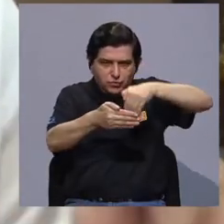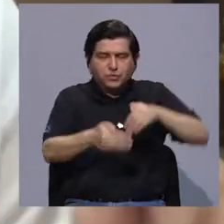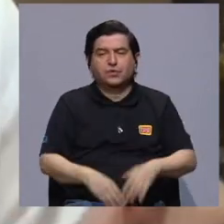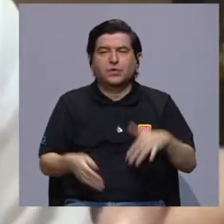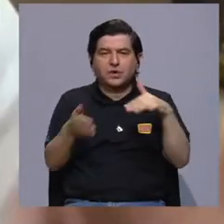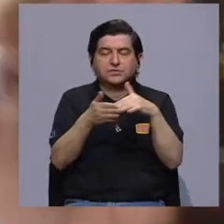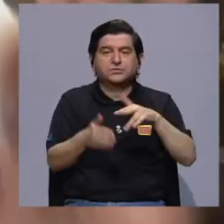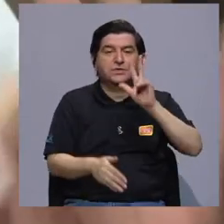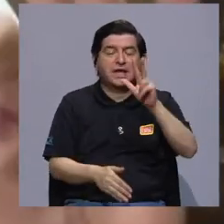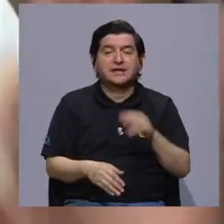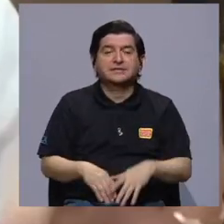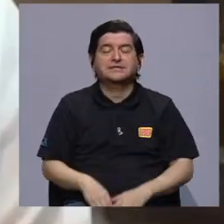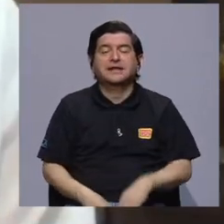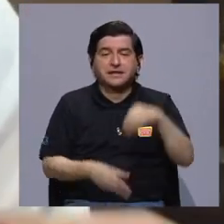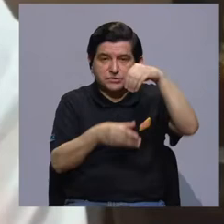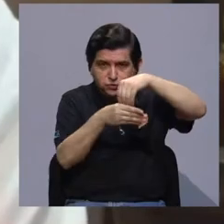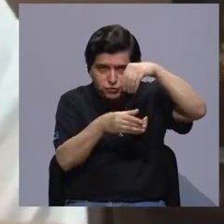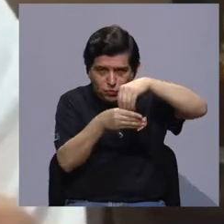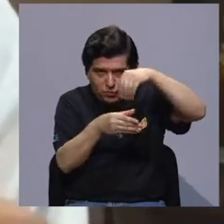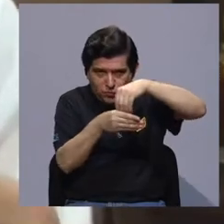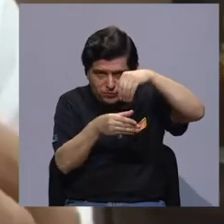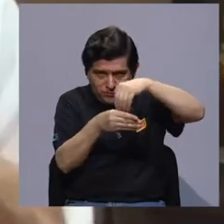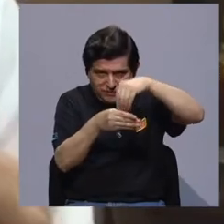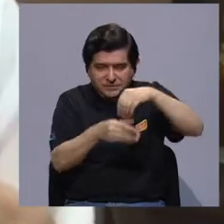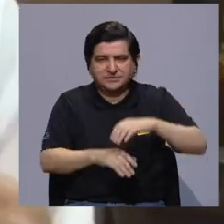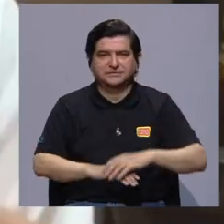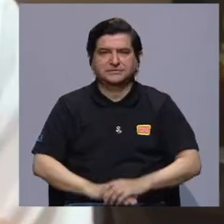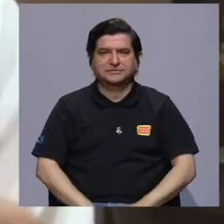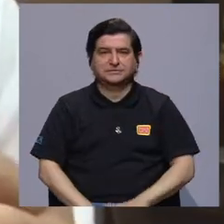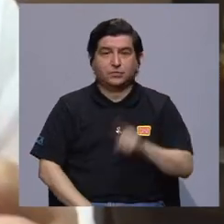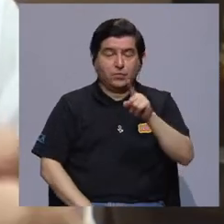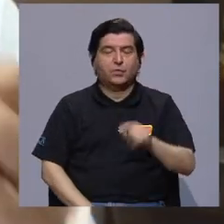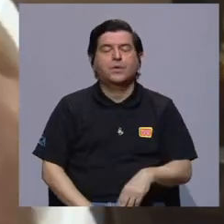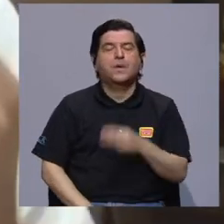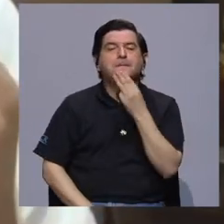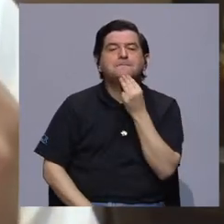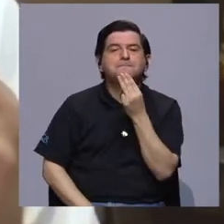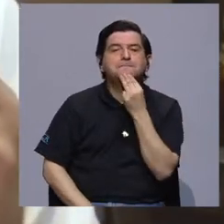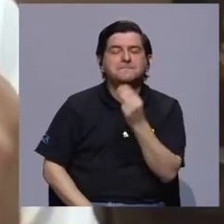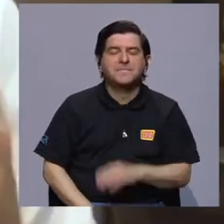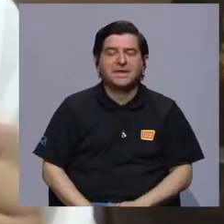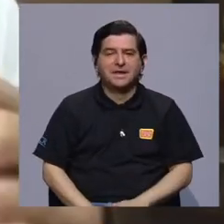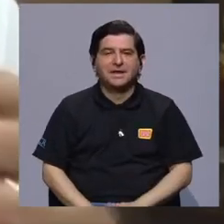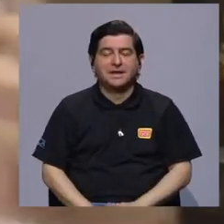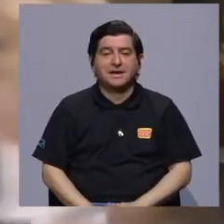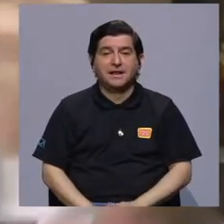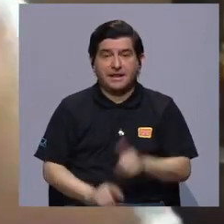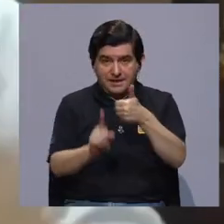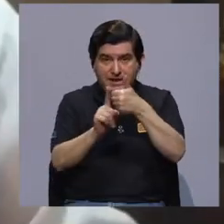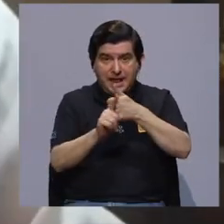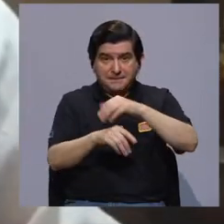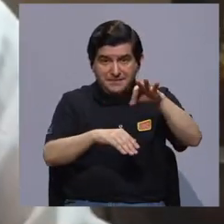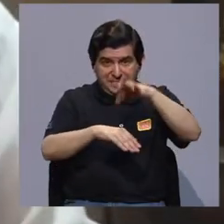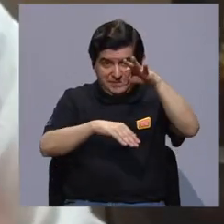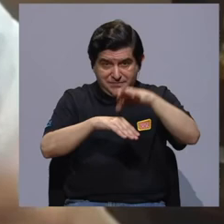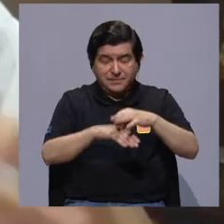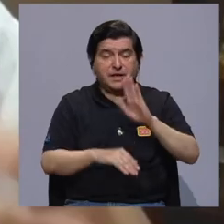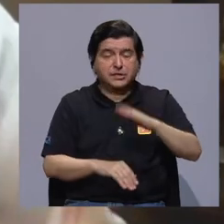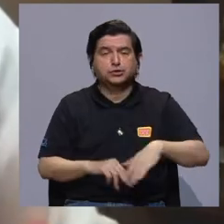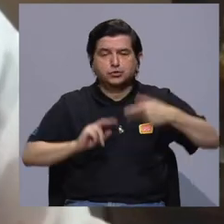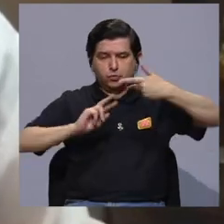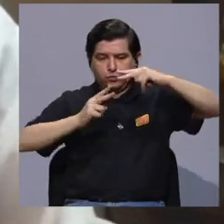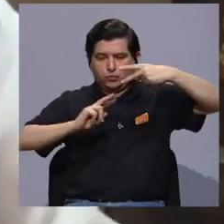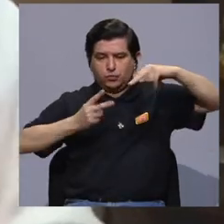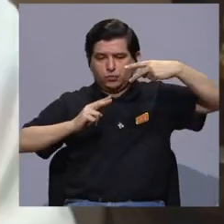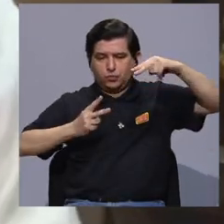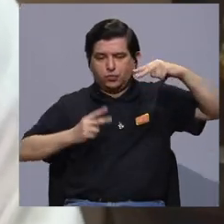vamos a estudiar tres componentes, o estamos estudiando tres componentes: la miel, la abeja como tal, el